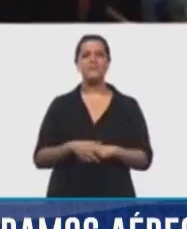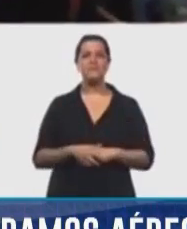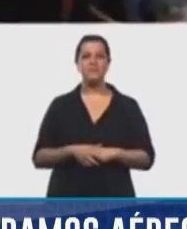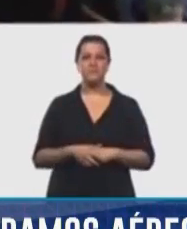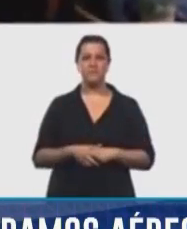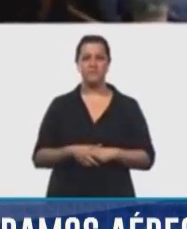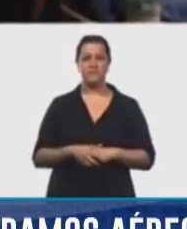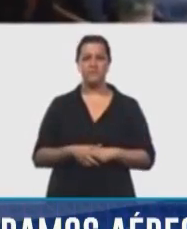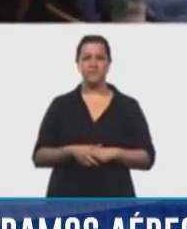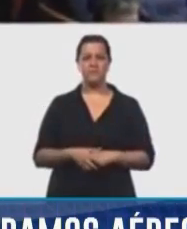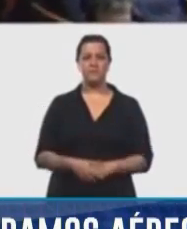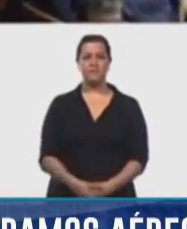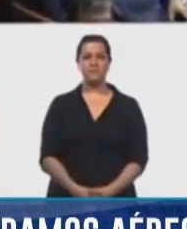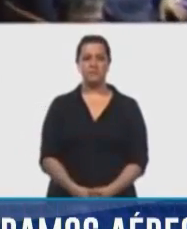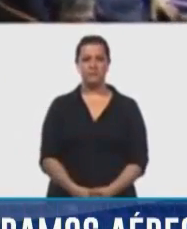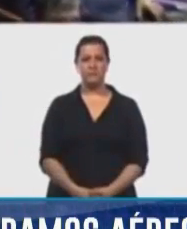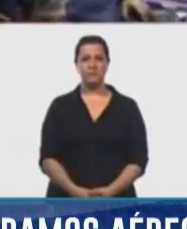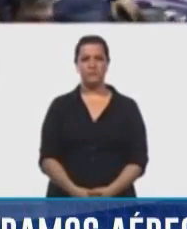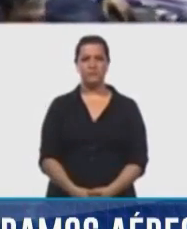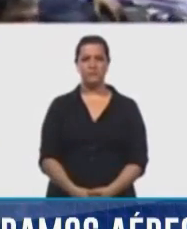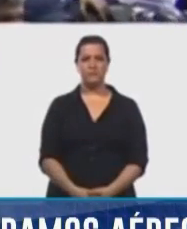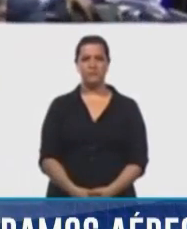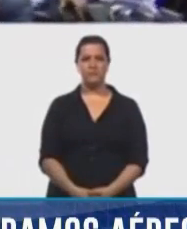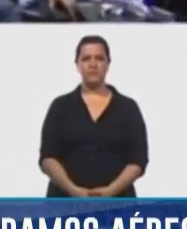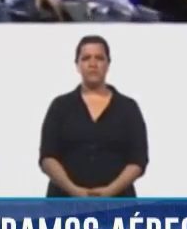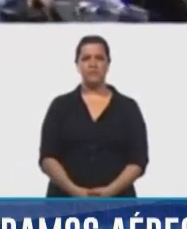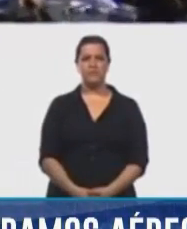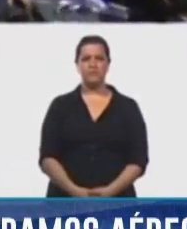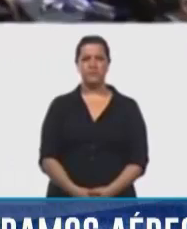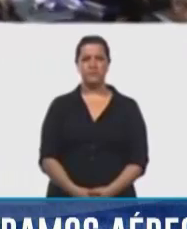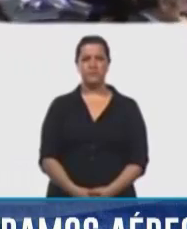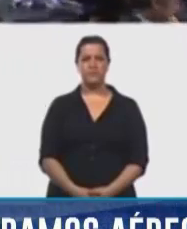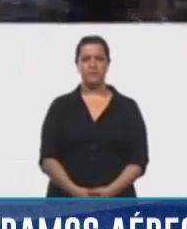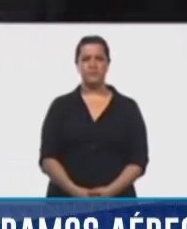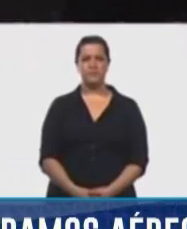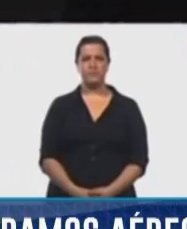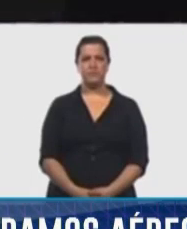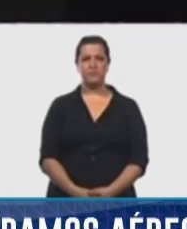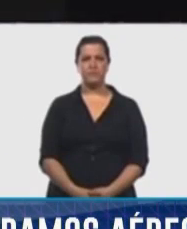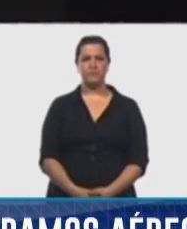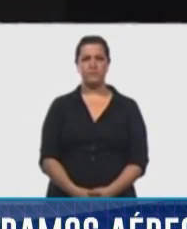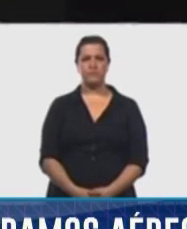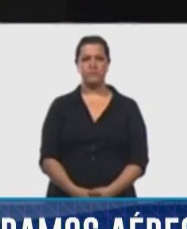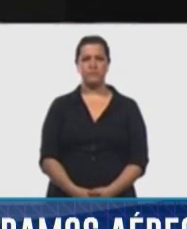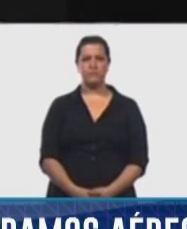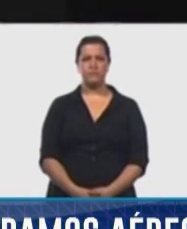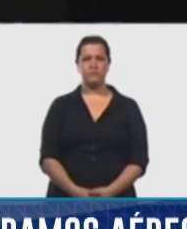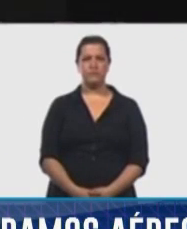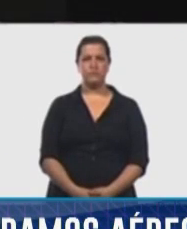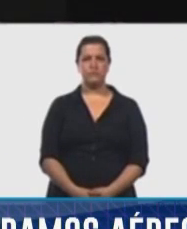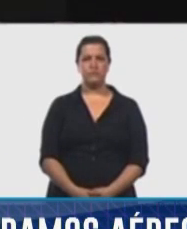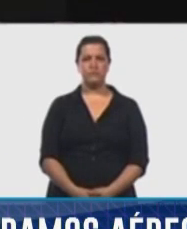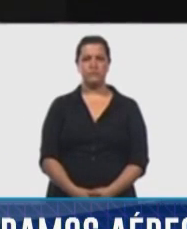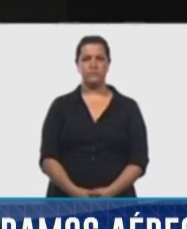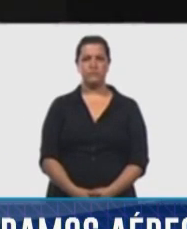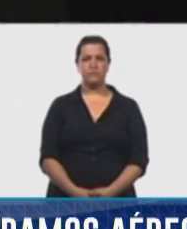del 18% en marzo y del 13% en agosto, que fue producto del acuerdo de paritarias para todos los empleados del Congreso.